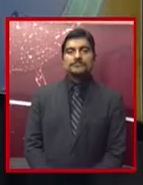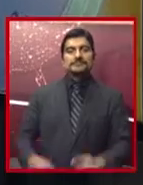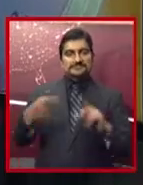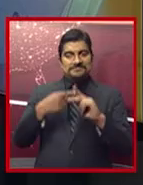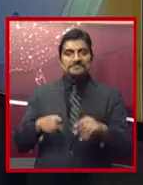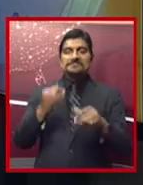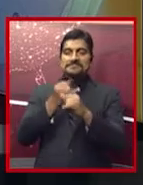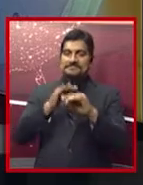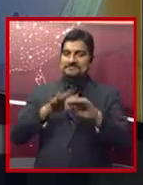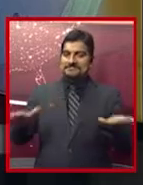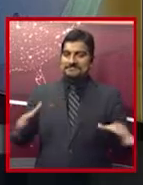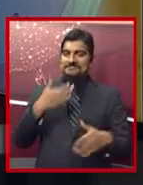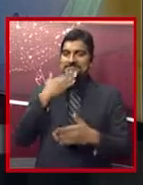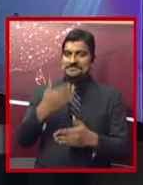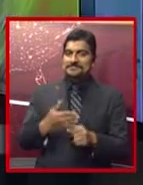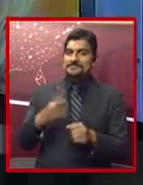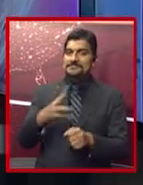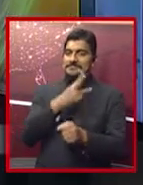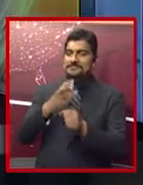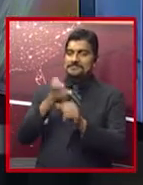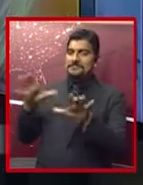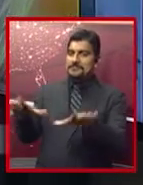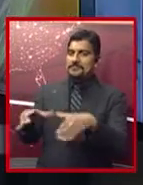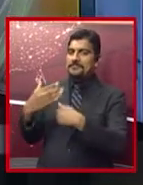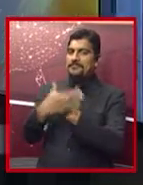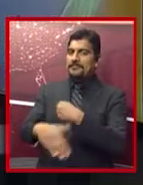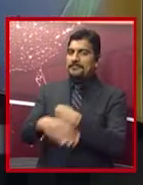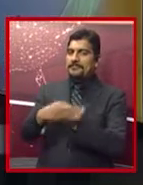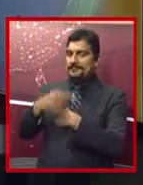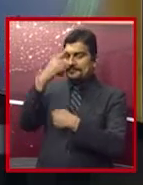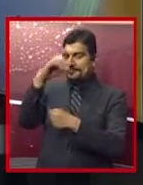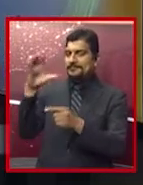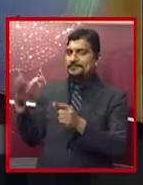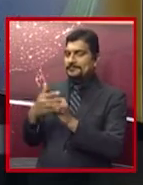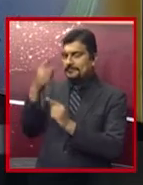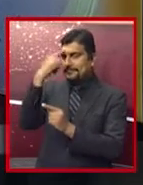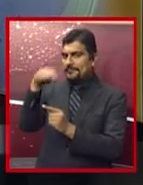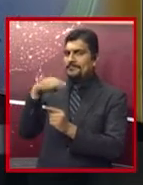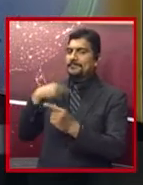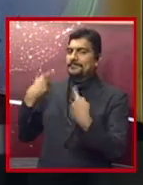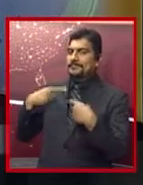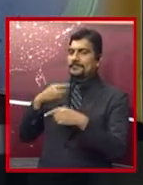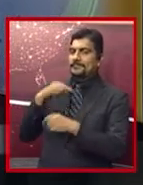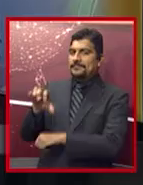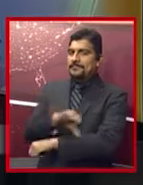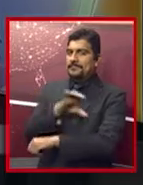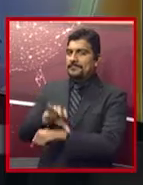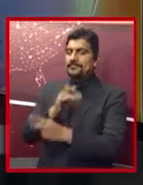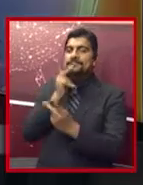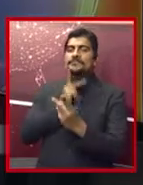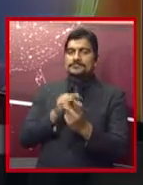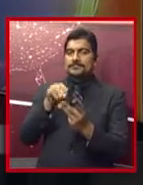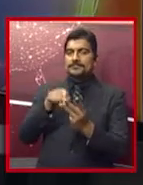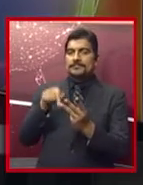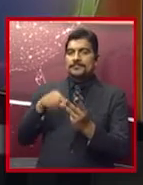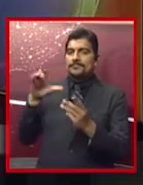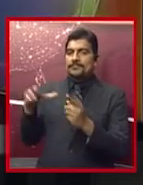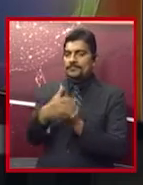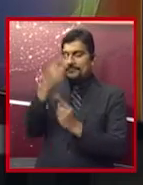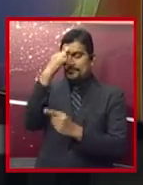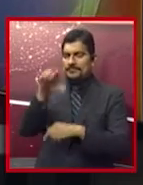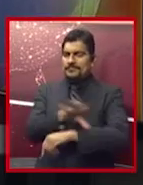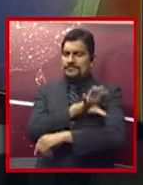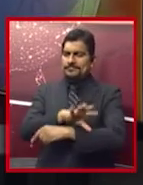Comenzamos con la información. Ante la tercera comisión de la permanente acudieron los titulares de la Secretaría de Energía, Petróleos Mexicanos y la Comisión Federal